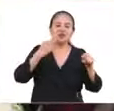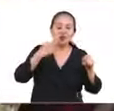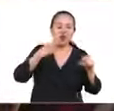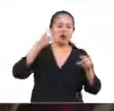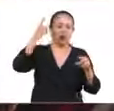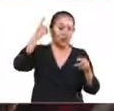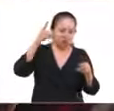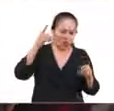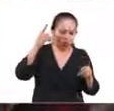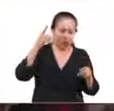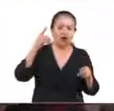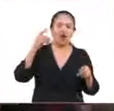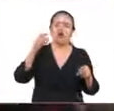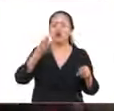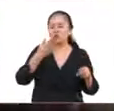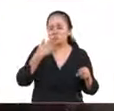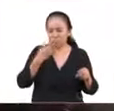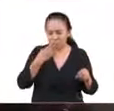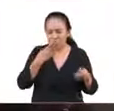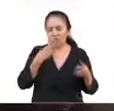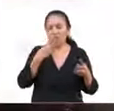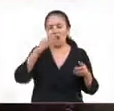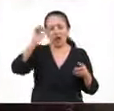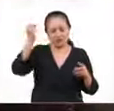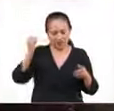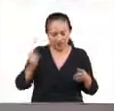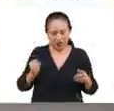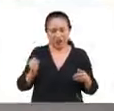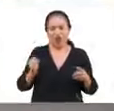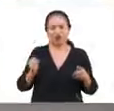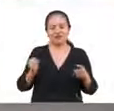Durango, Sonora y Sinaloa,